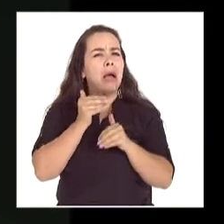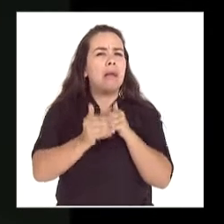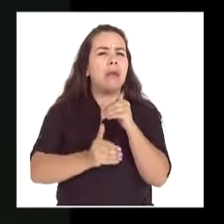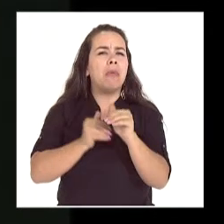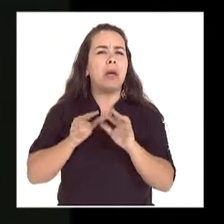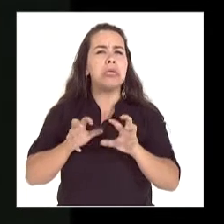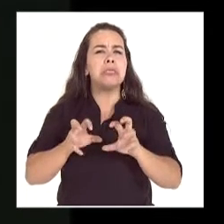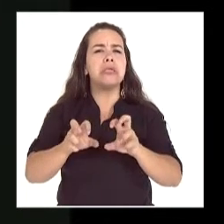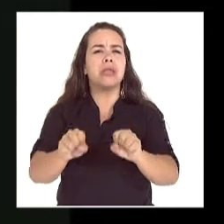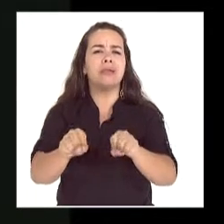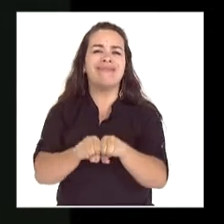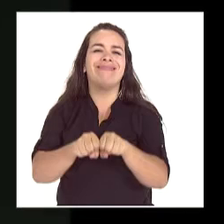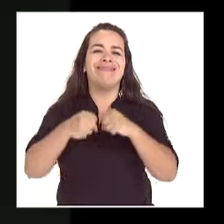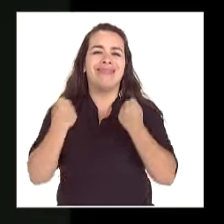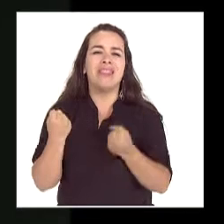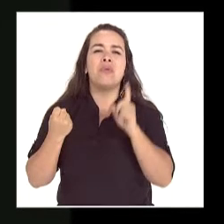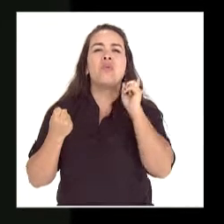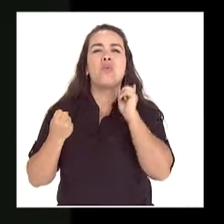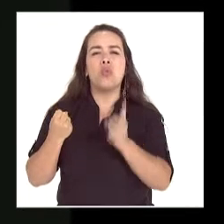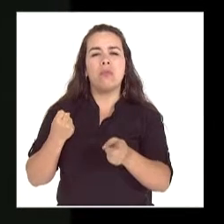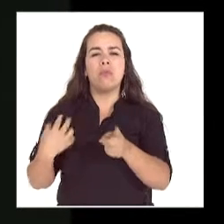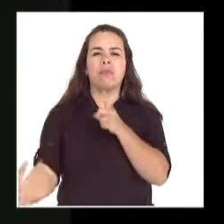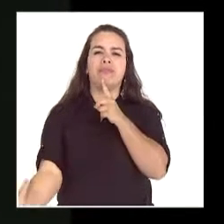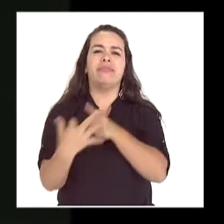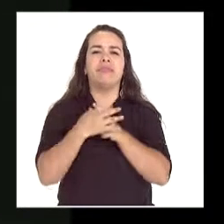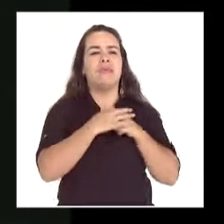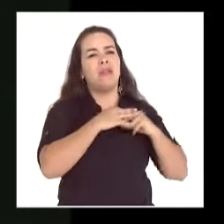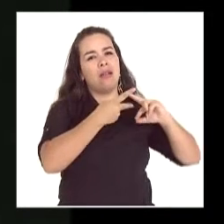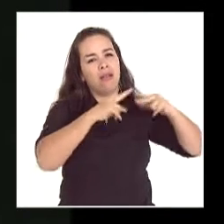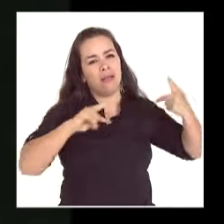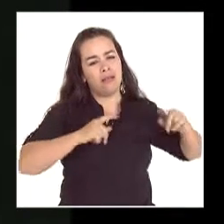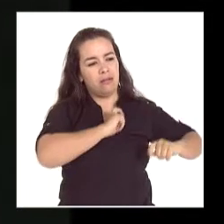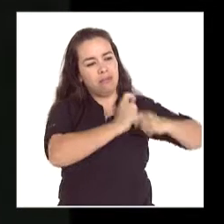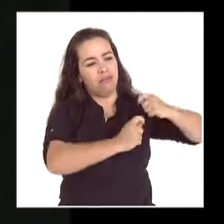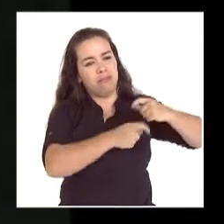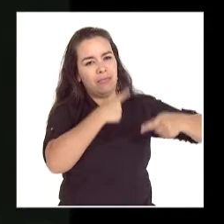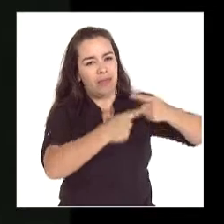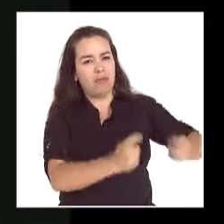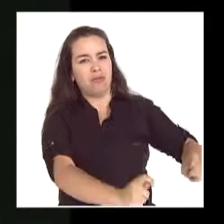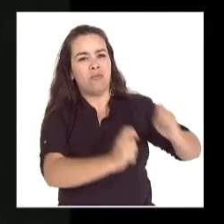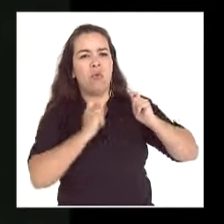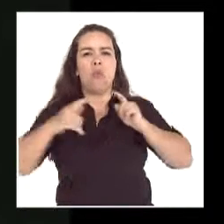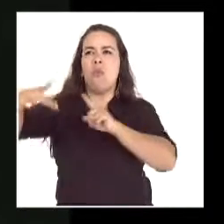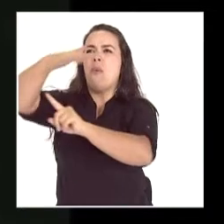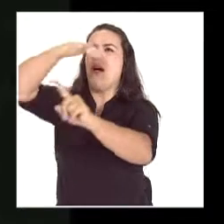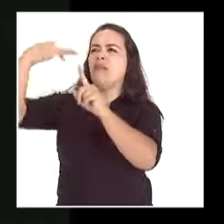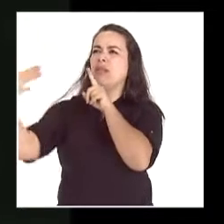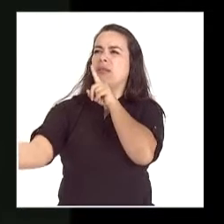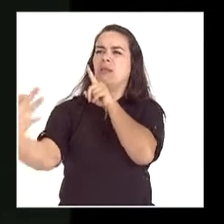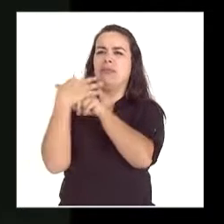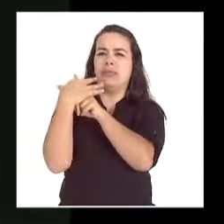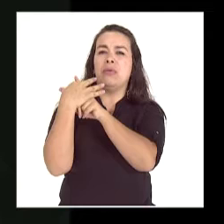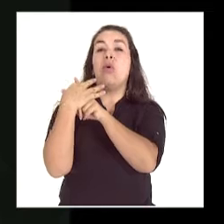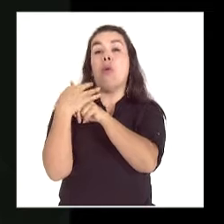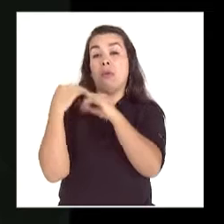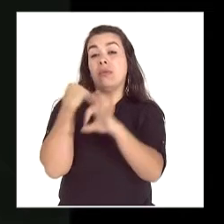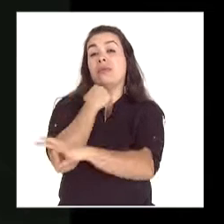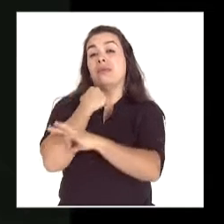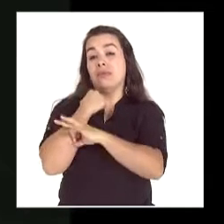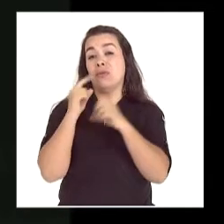arteria cuando hay factores genéticos, cuando hay factores ambientales, factores